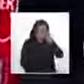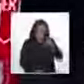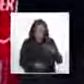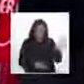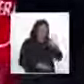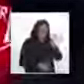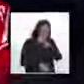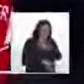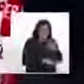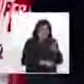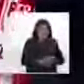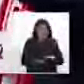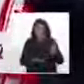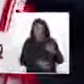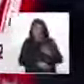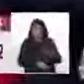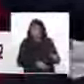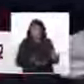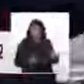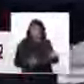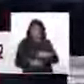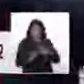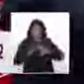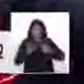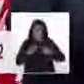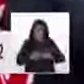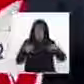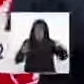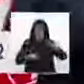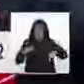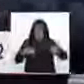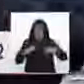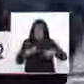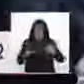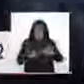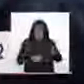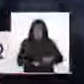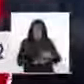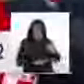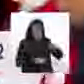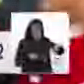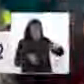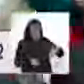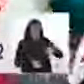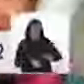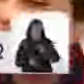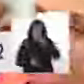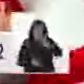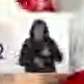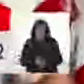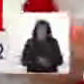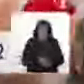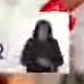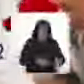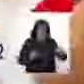¿Cómo está? Buenas tardes, Siri y Mari. Estamos en el gran mercado mayorista porque aquí ya se vive la fiebre para el partido de mañana